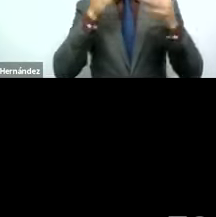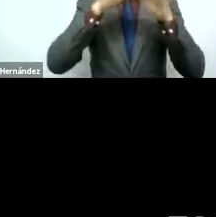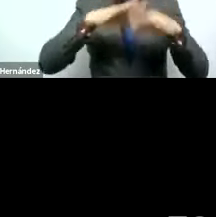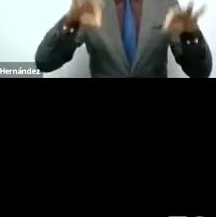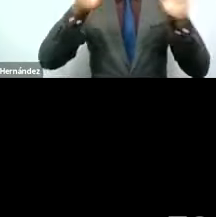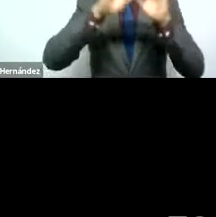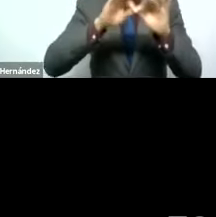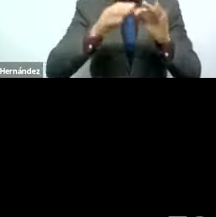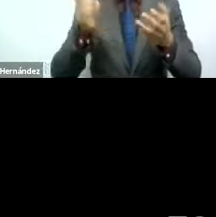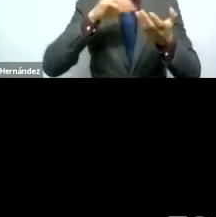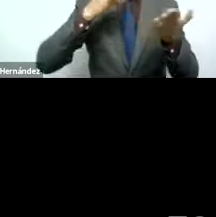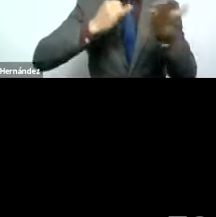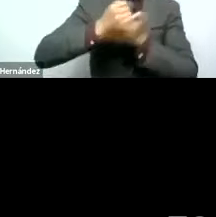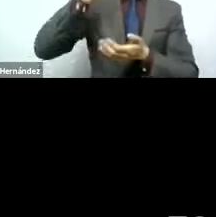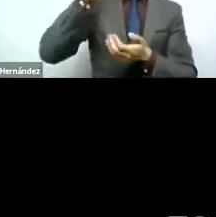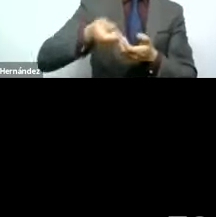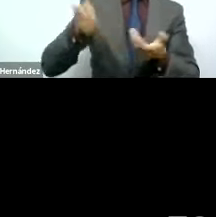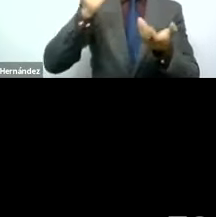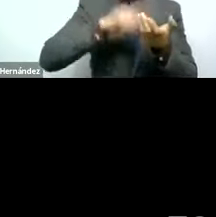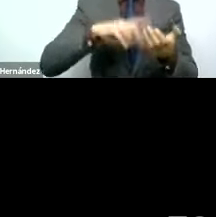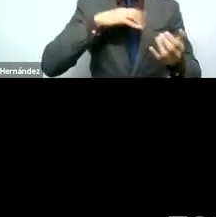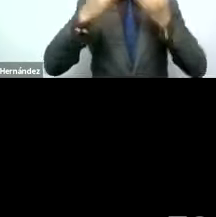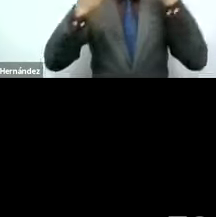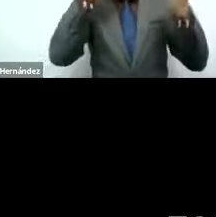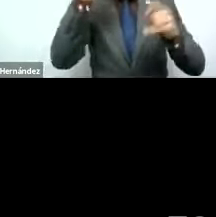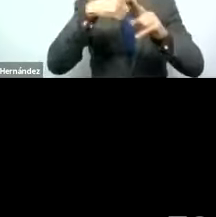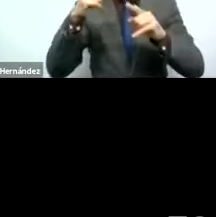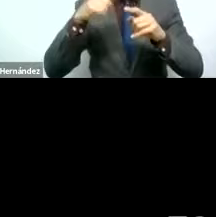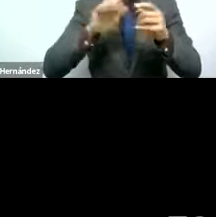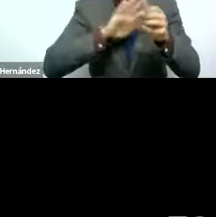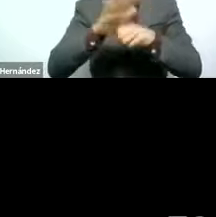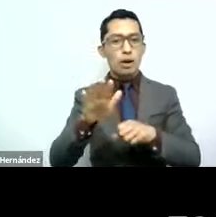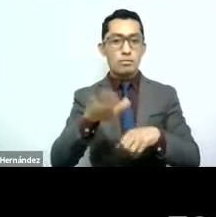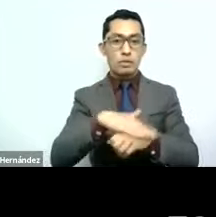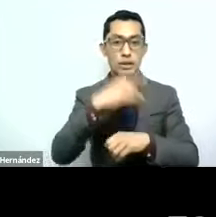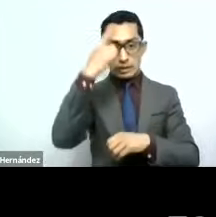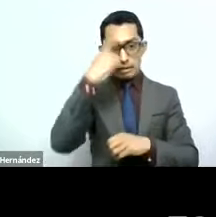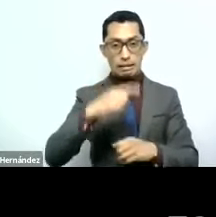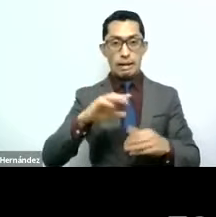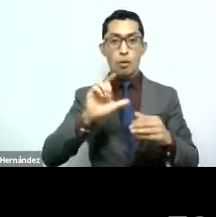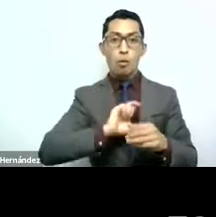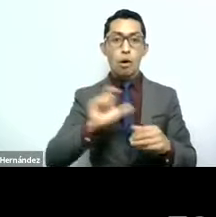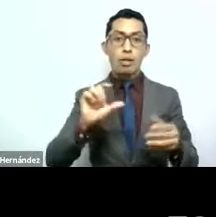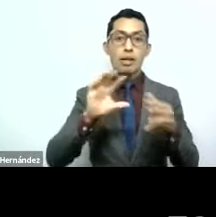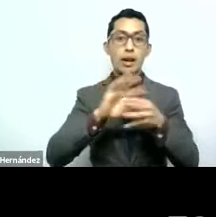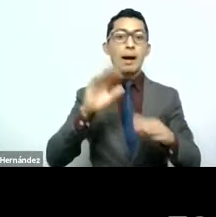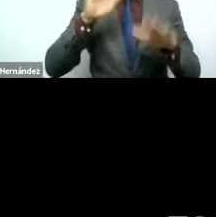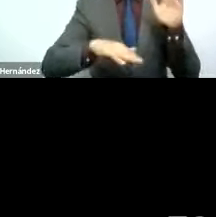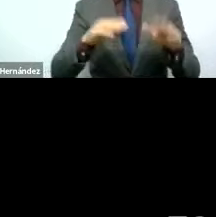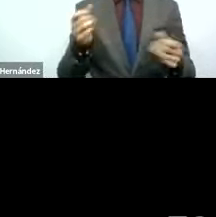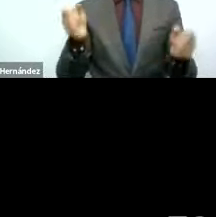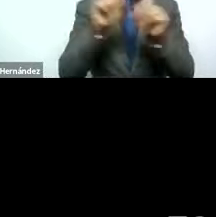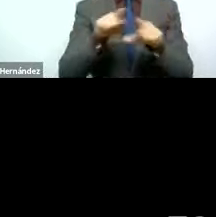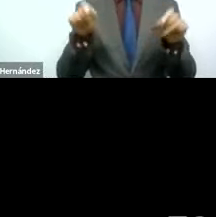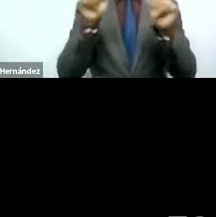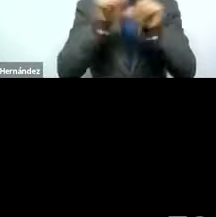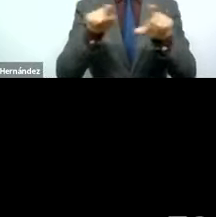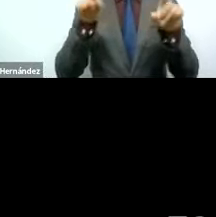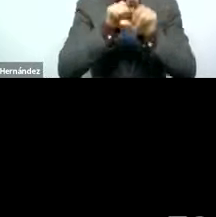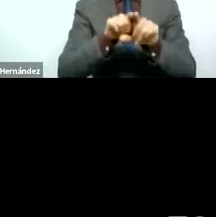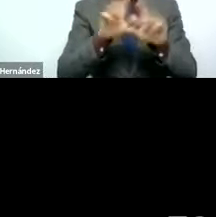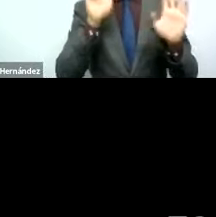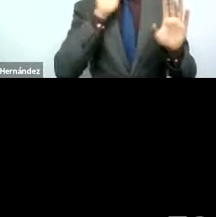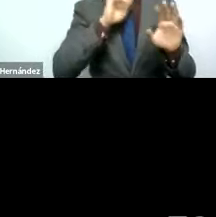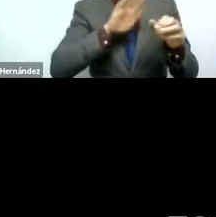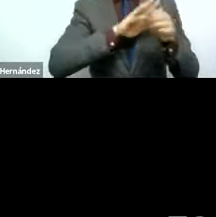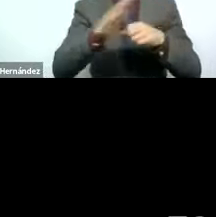una de las sentencias los estereotipos presentes, porque pedagógicamente tienden a repetirse luego en otros casos y puede ser útil cuál es el